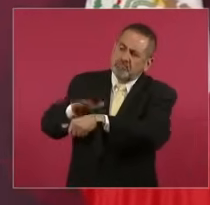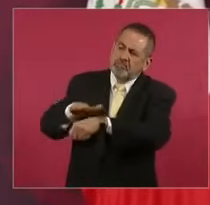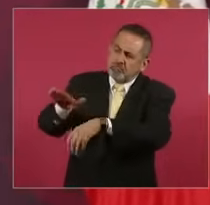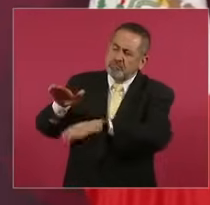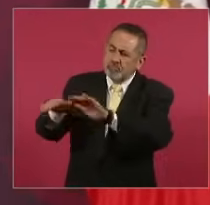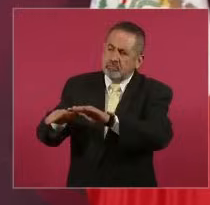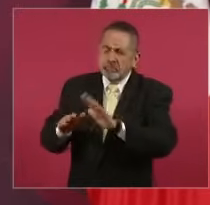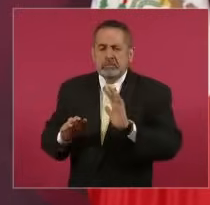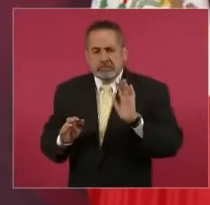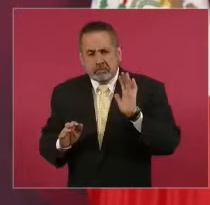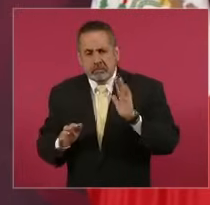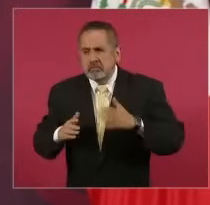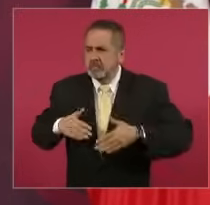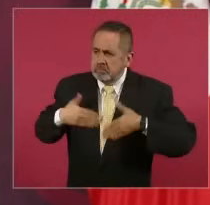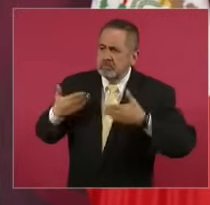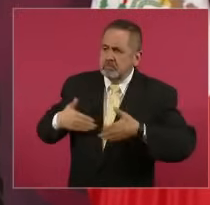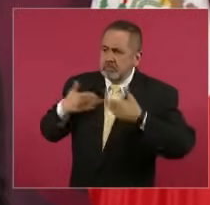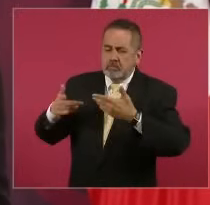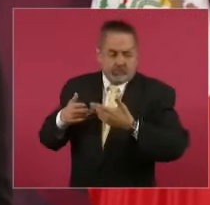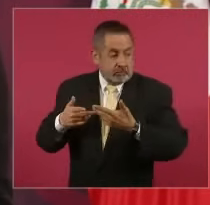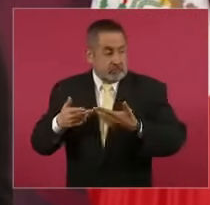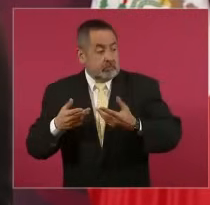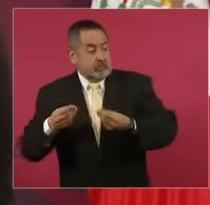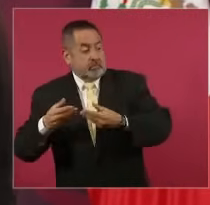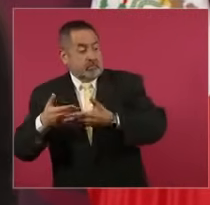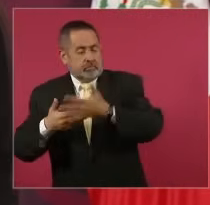sí, la gente esté acudiendo más